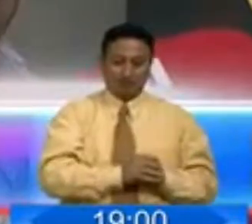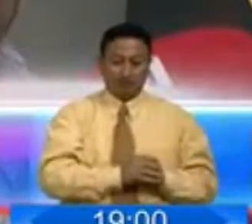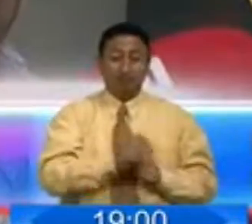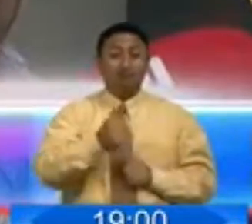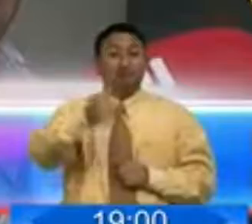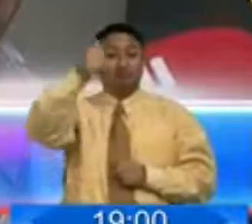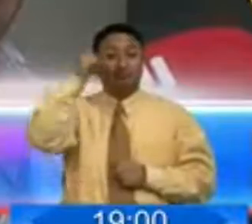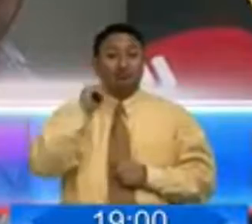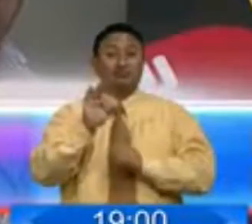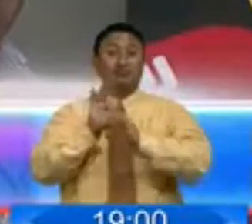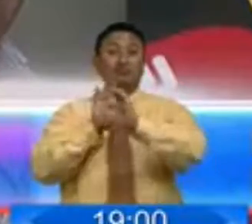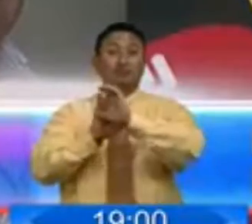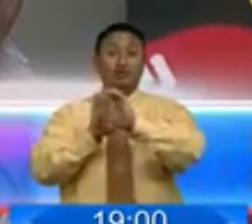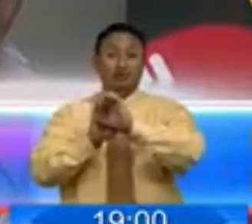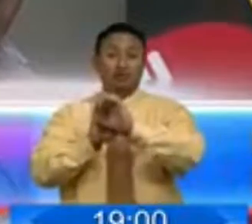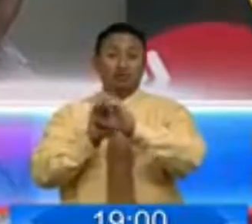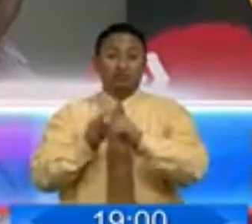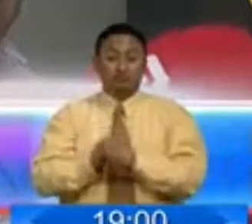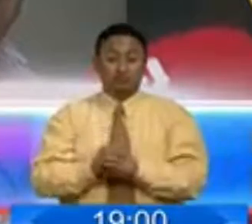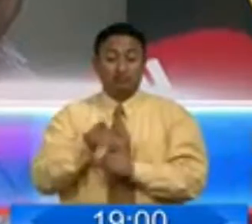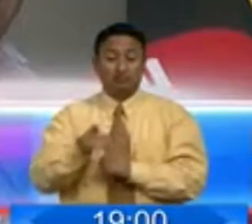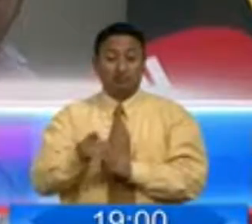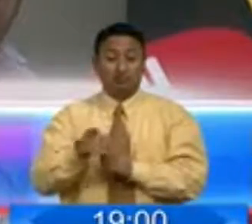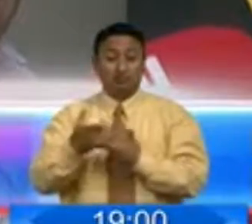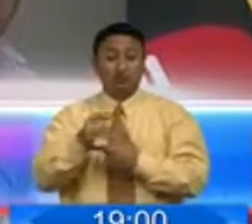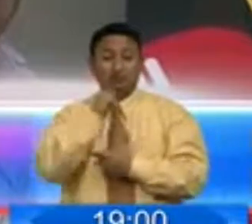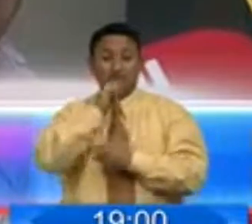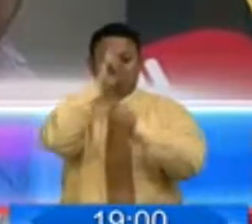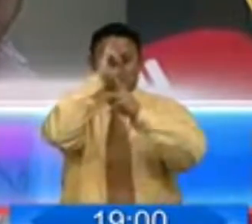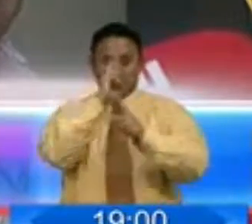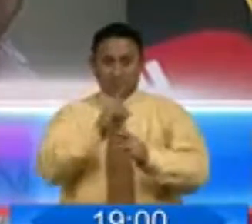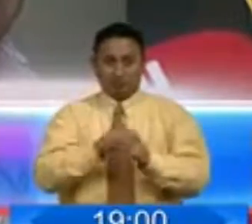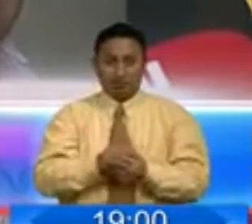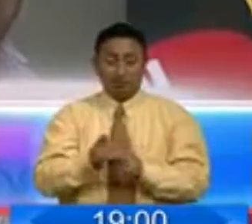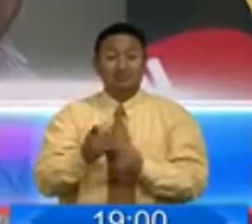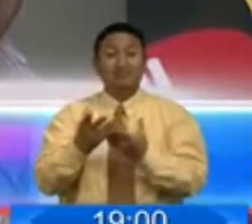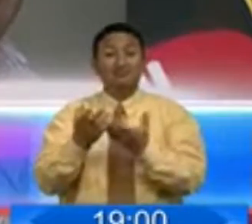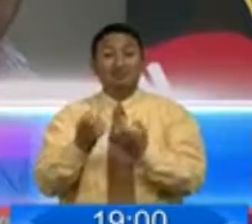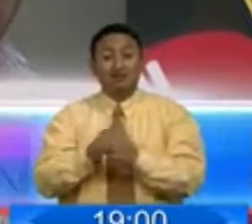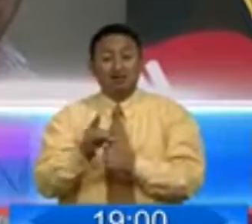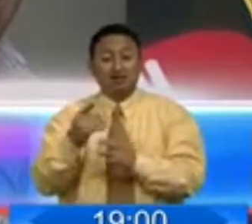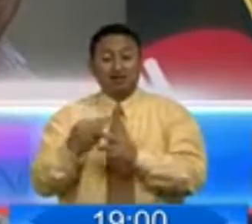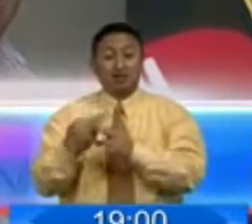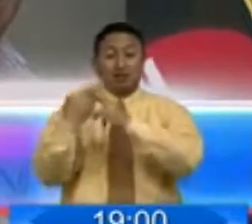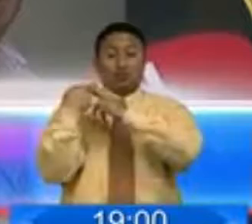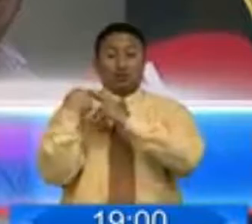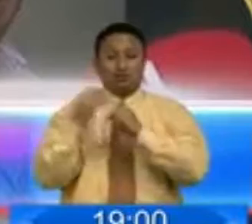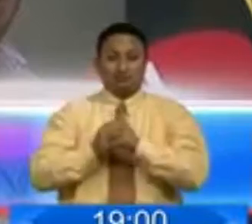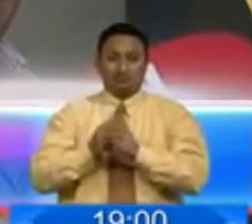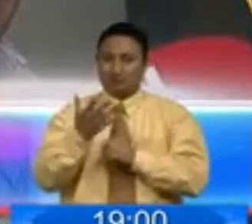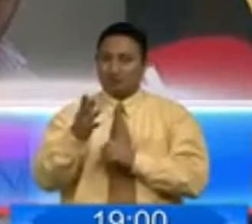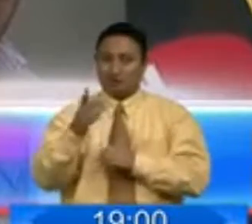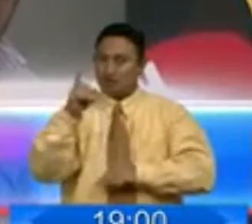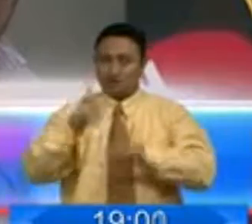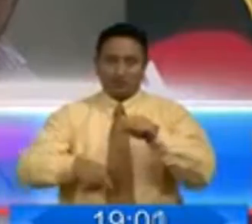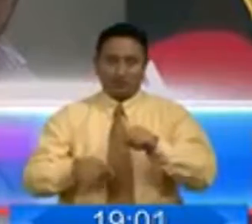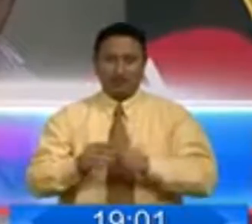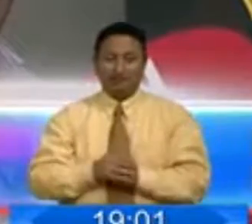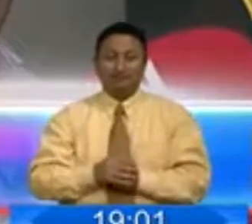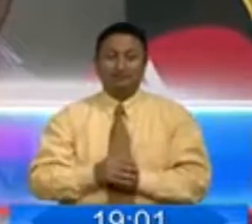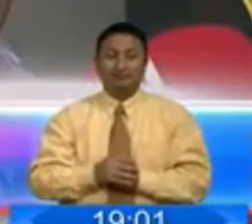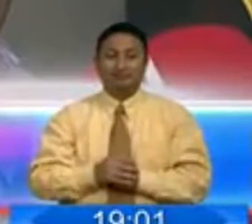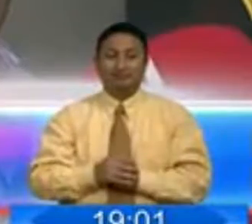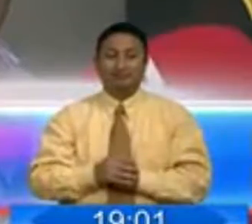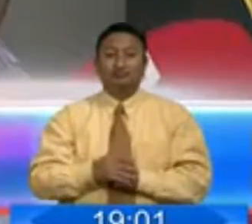el día de ayer el consejo de participación ciudadana es cruzar esa línea es pretender atribuirse facultades que no tiene que no le corresponden